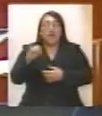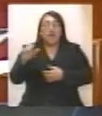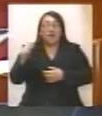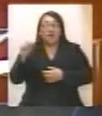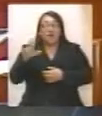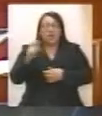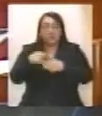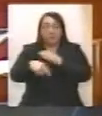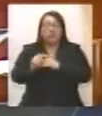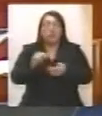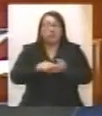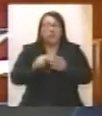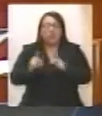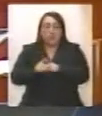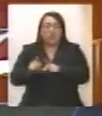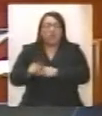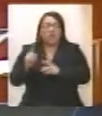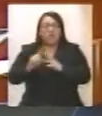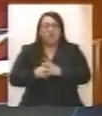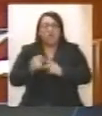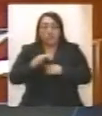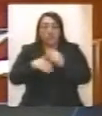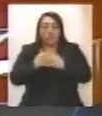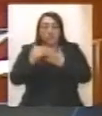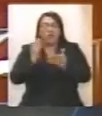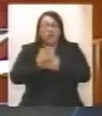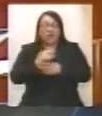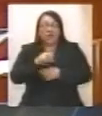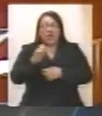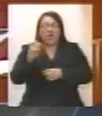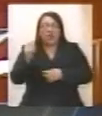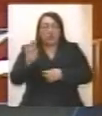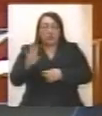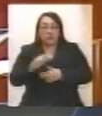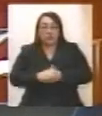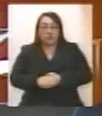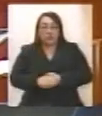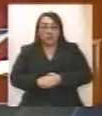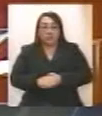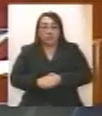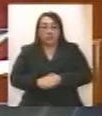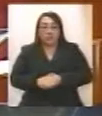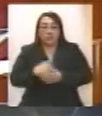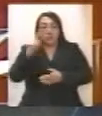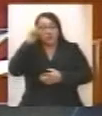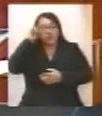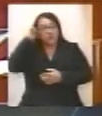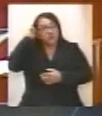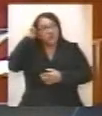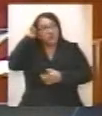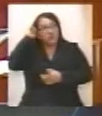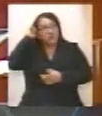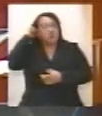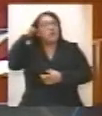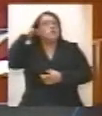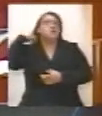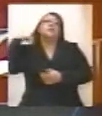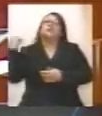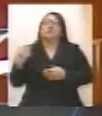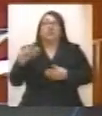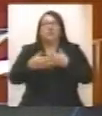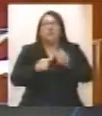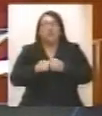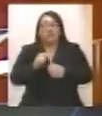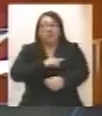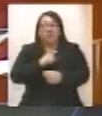y próximamente se iniciarán los estudios de la línea 4. Se ha avanzado en fuertes inversiones portuarias